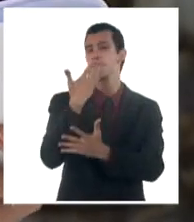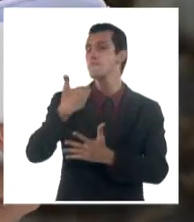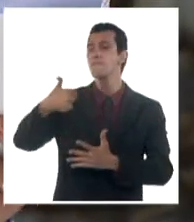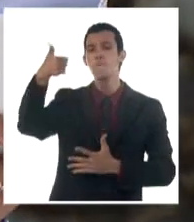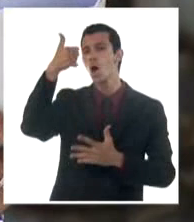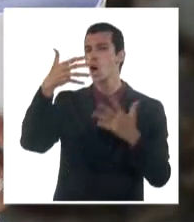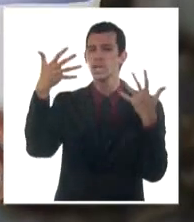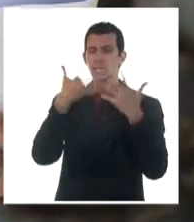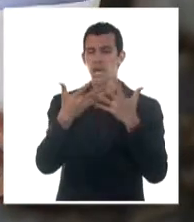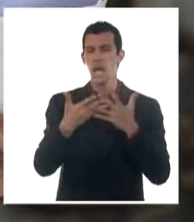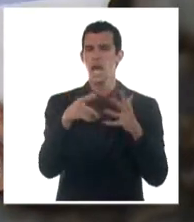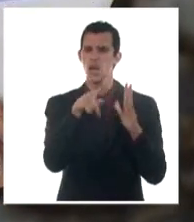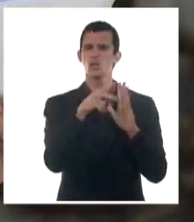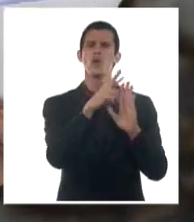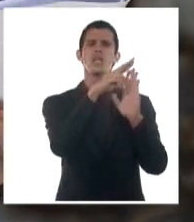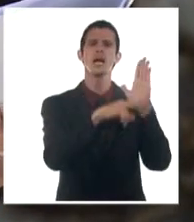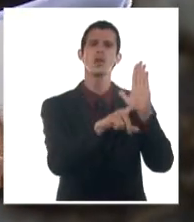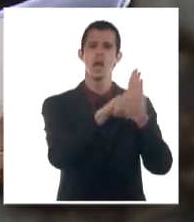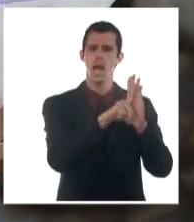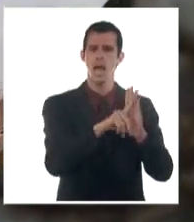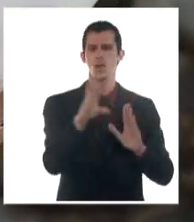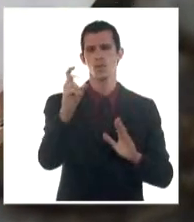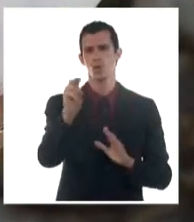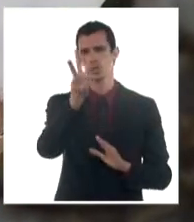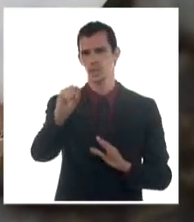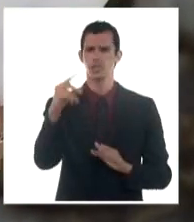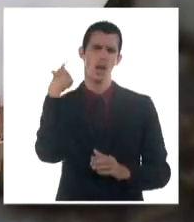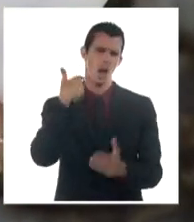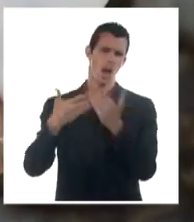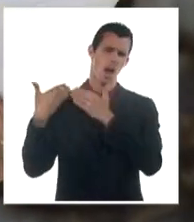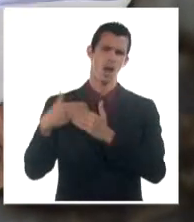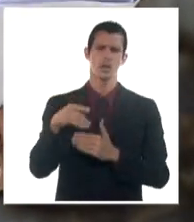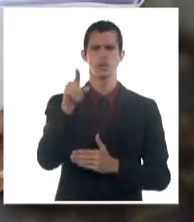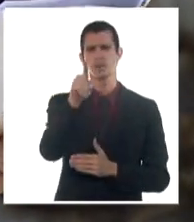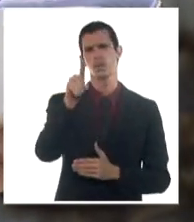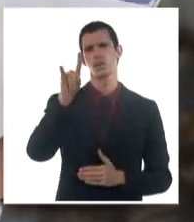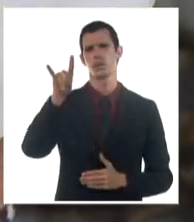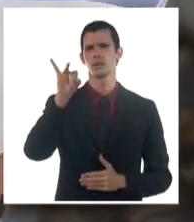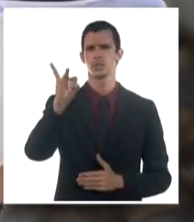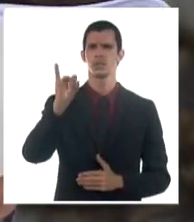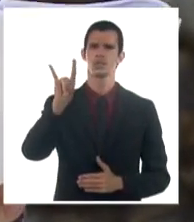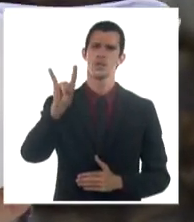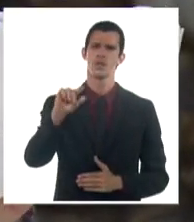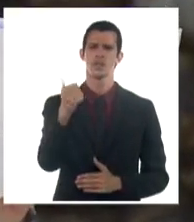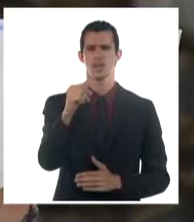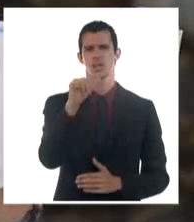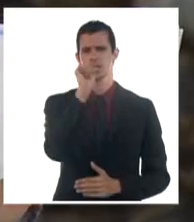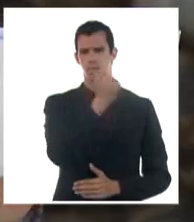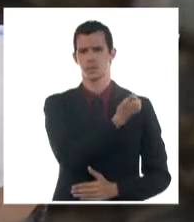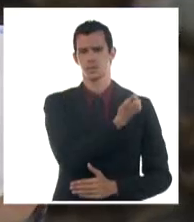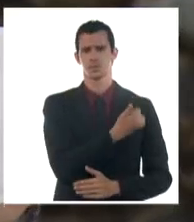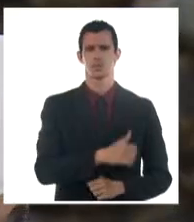el Decreto Ley número 30, del 10 de diciembre de 1979, para